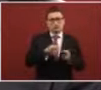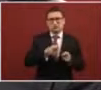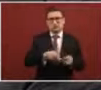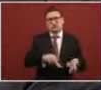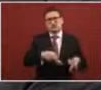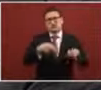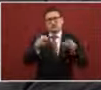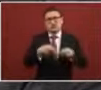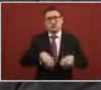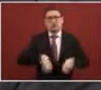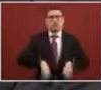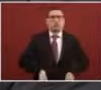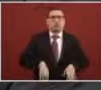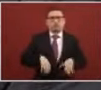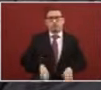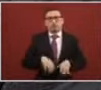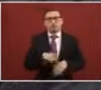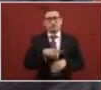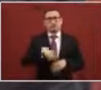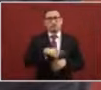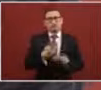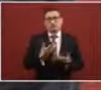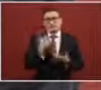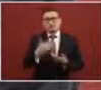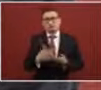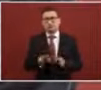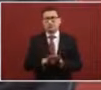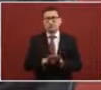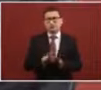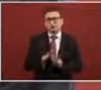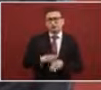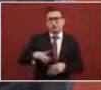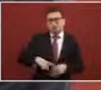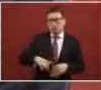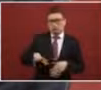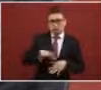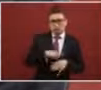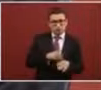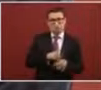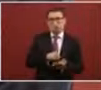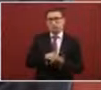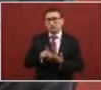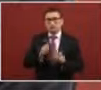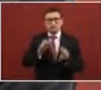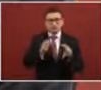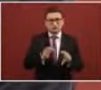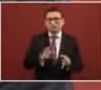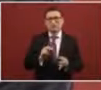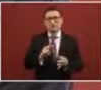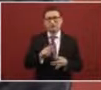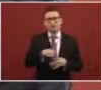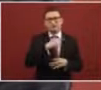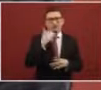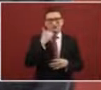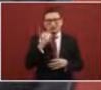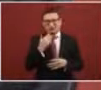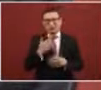impunemente. No había Estado de Derecho, era un Estado de chueco, de